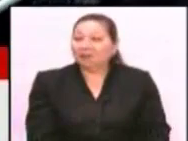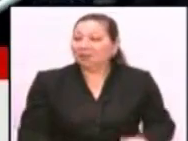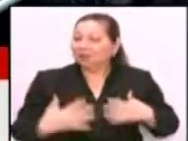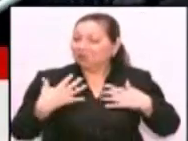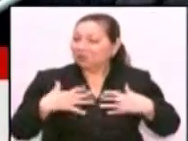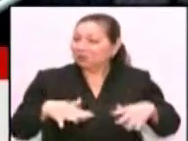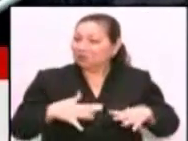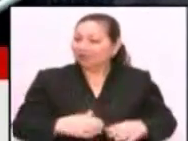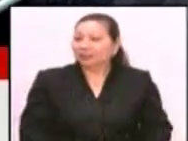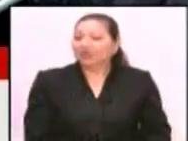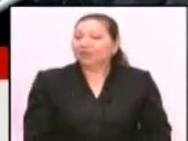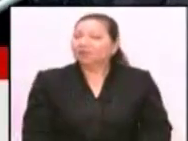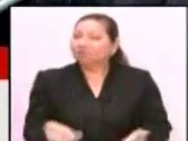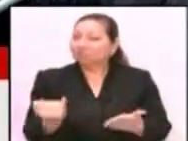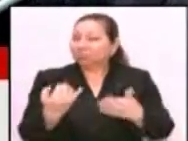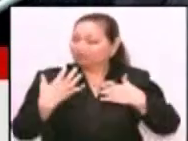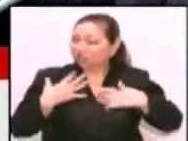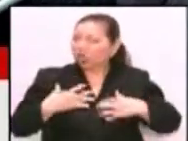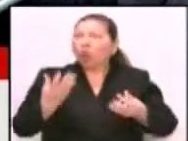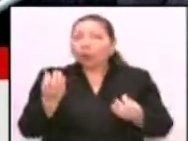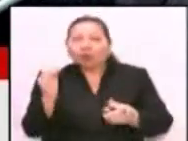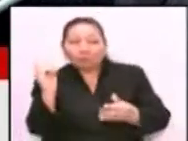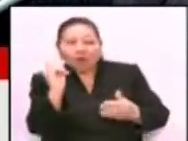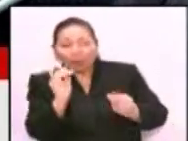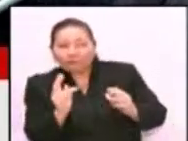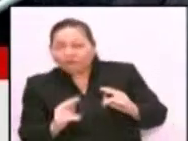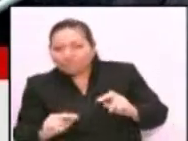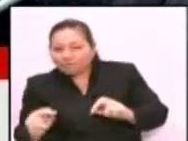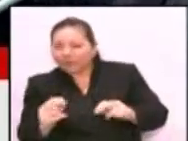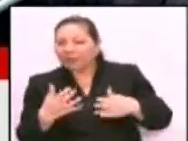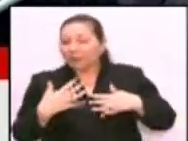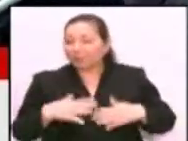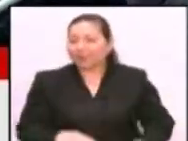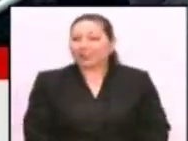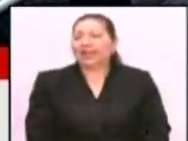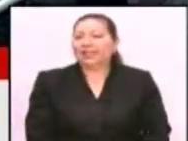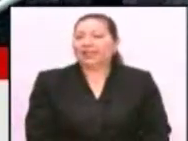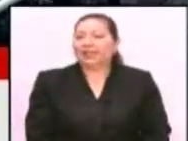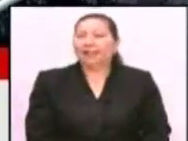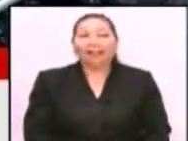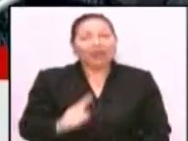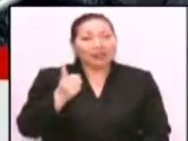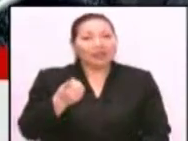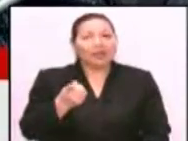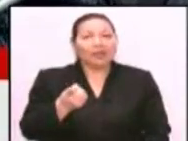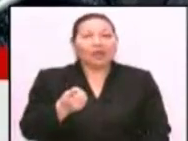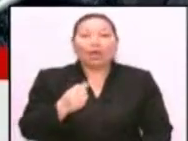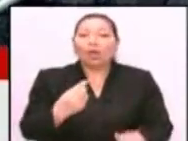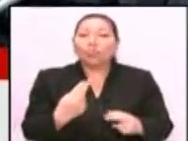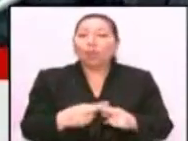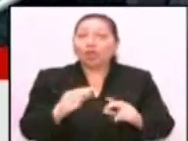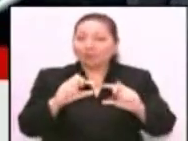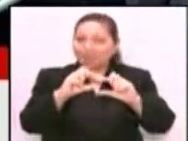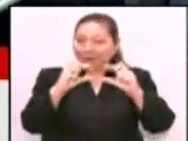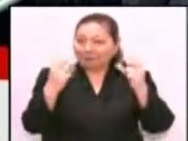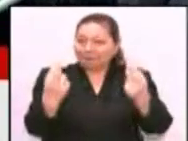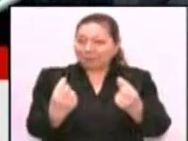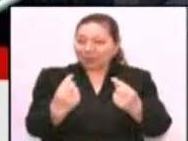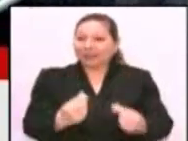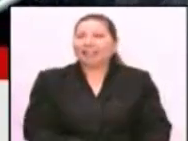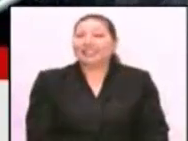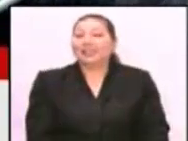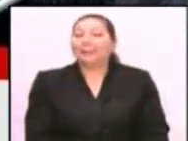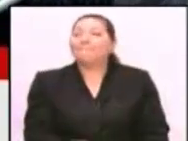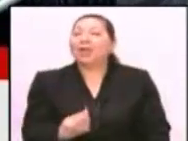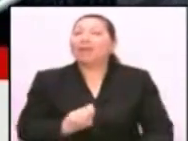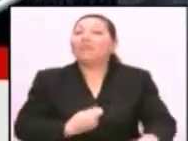vestido, el diseño del vestido, la fabricación del vestido, la creación de la marca para el vestido y el